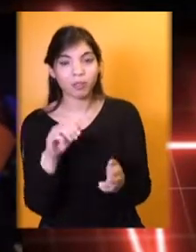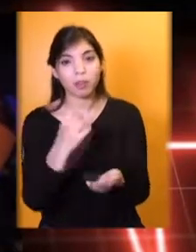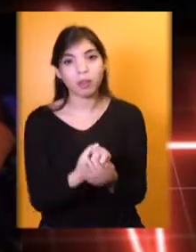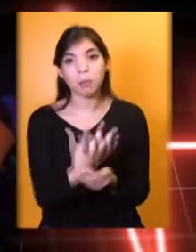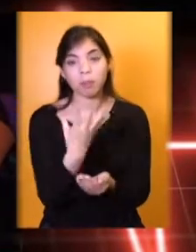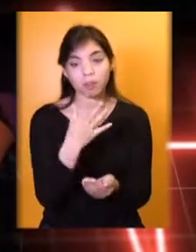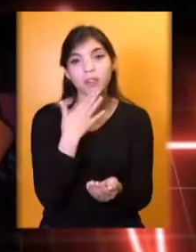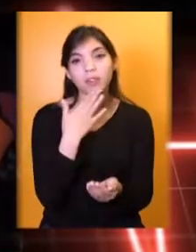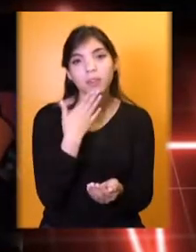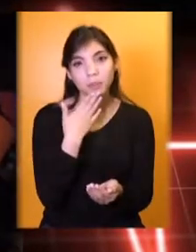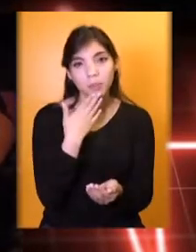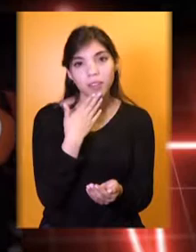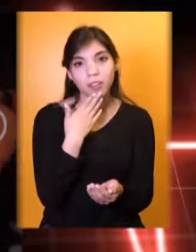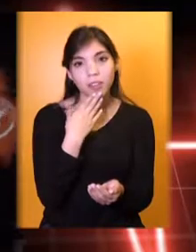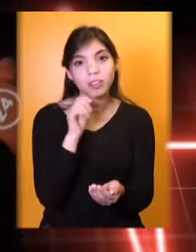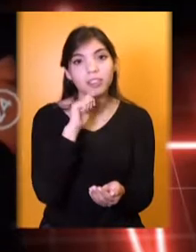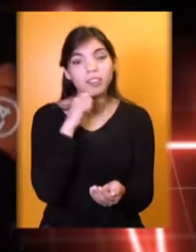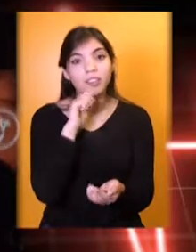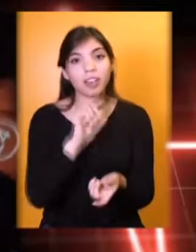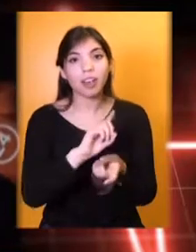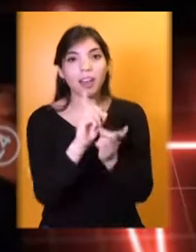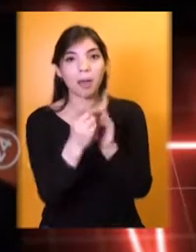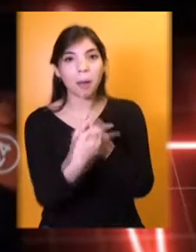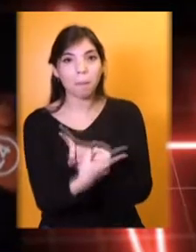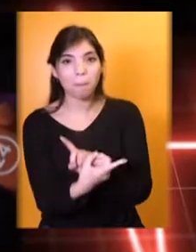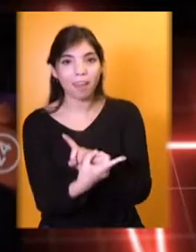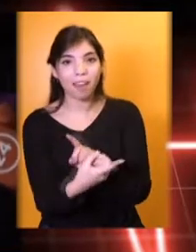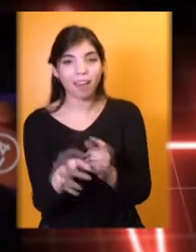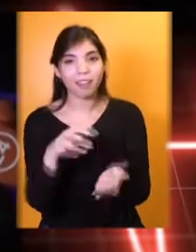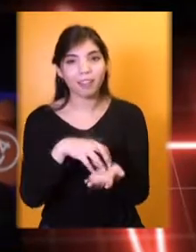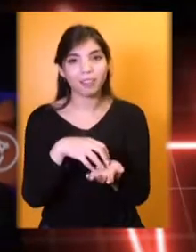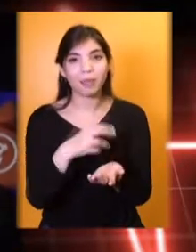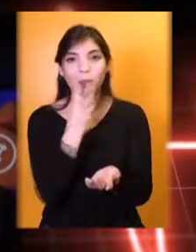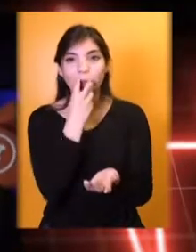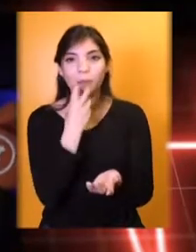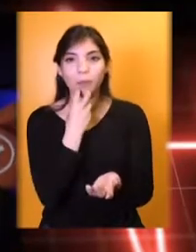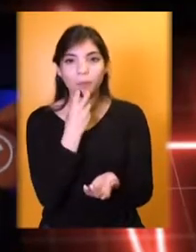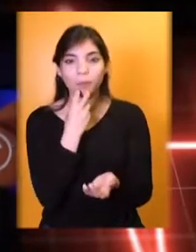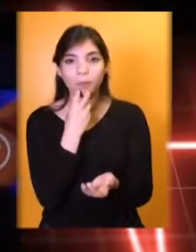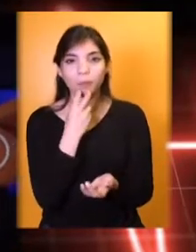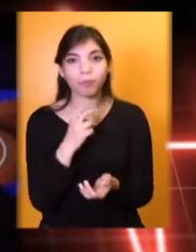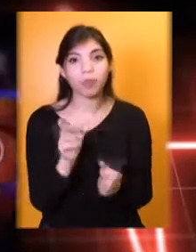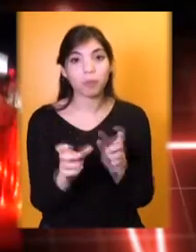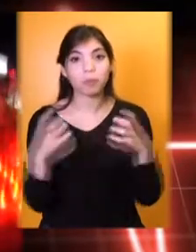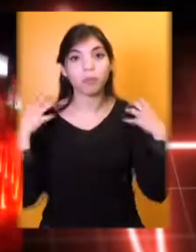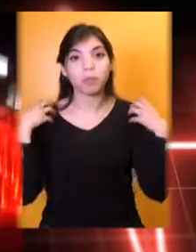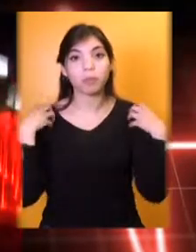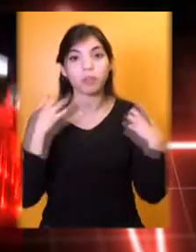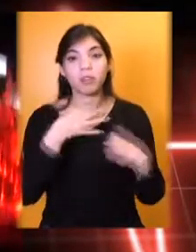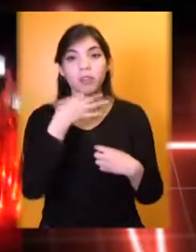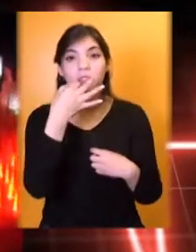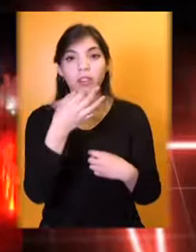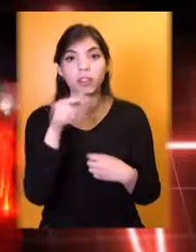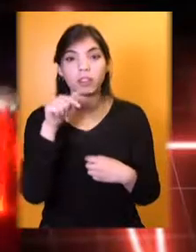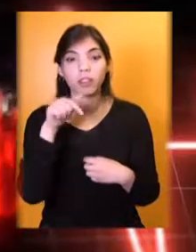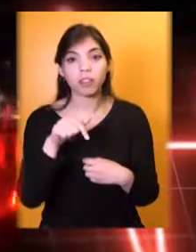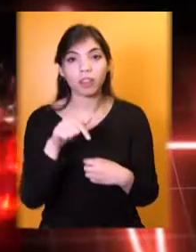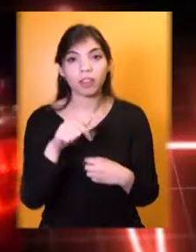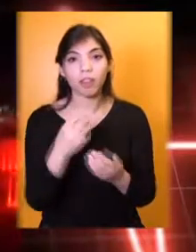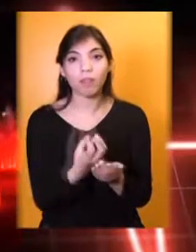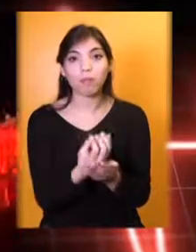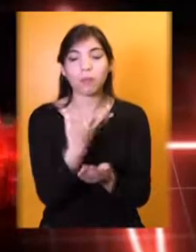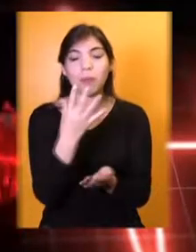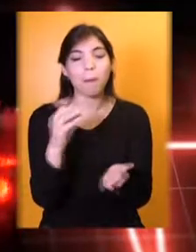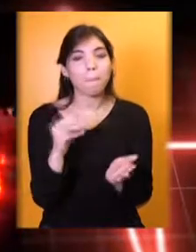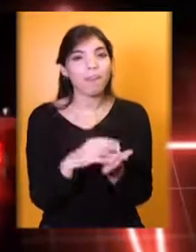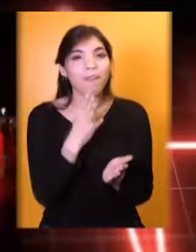Esto es algo más también de todo lo que significa las profundas transformaciones que va a tener la ciudad de Puerto Montt. La autoridad comunal recalca que esta es una de las fuentes más lindas